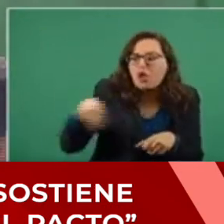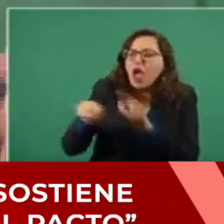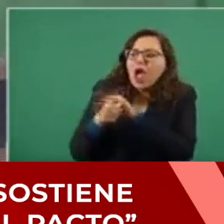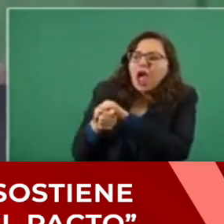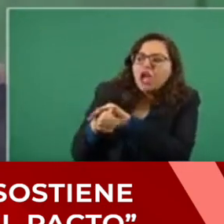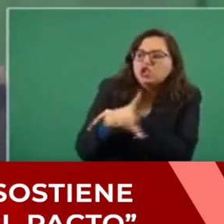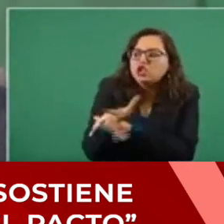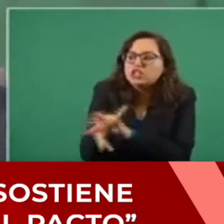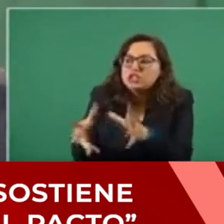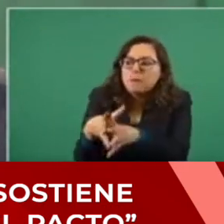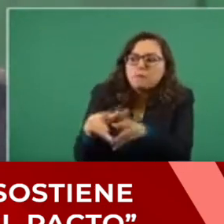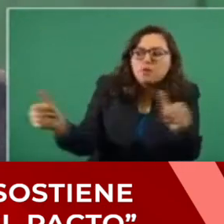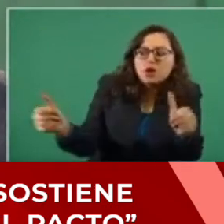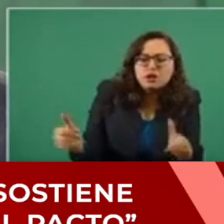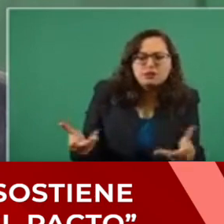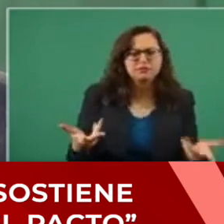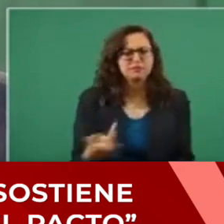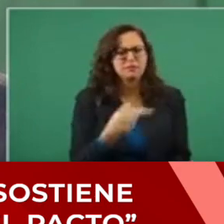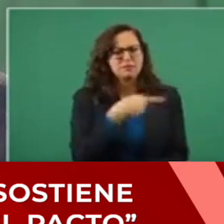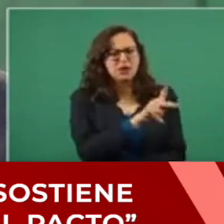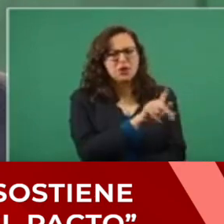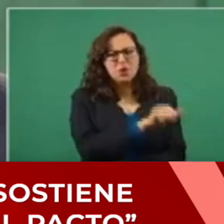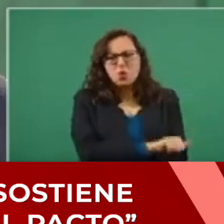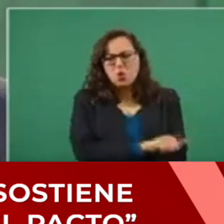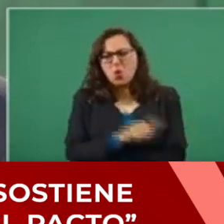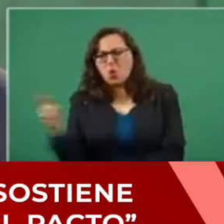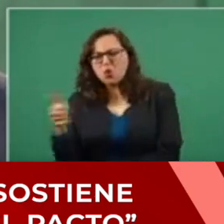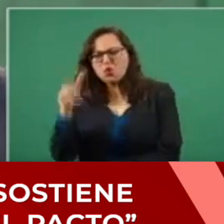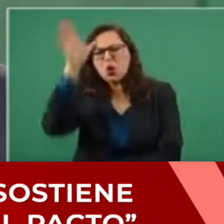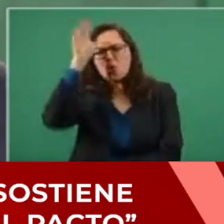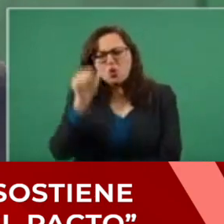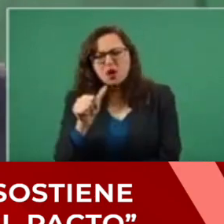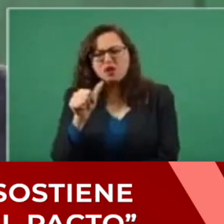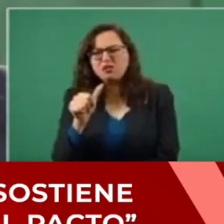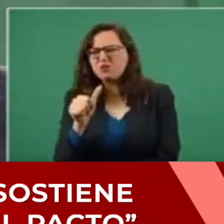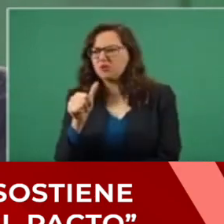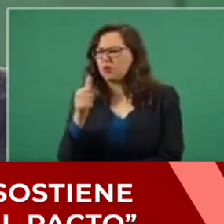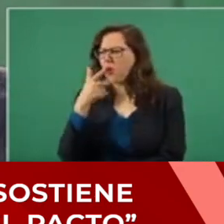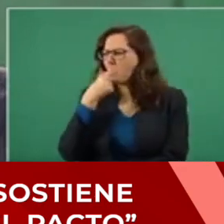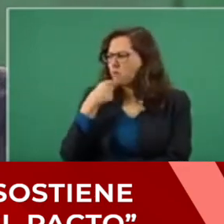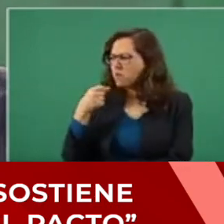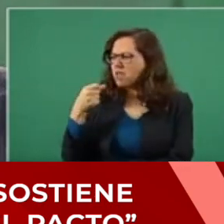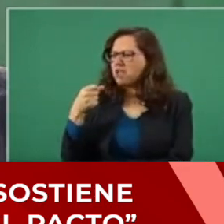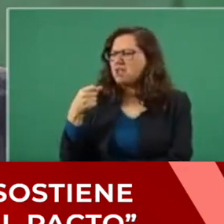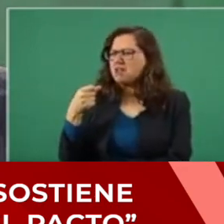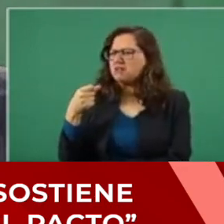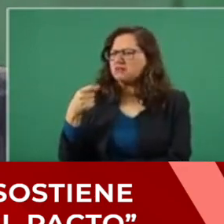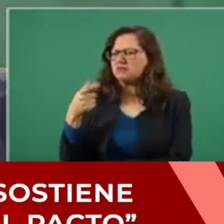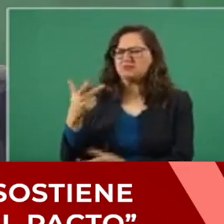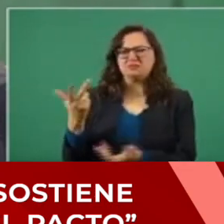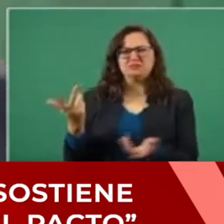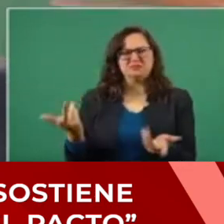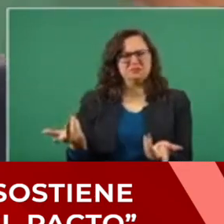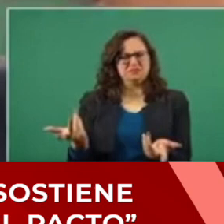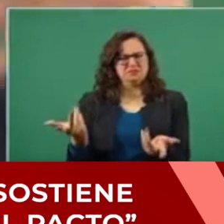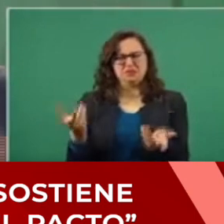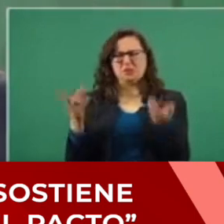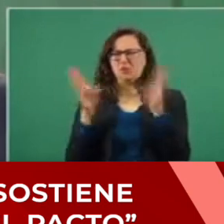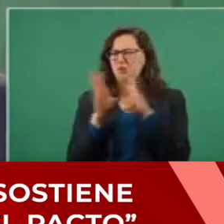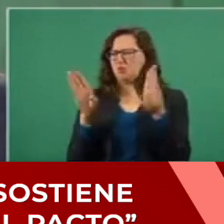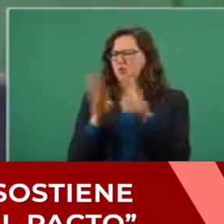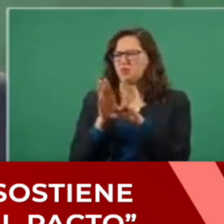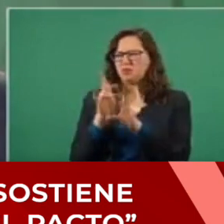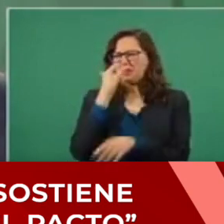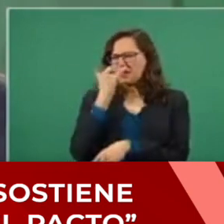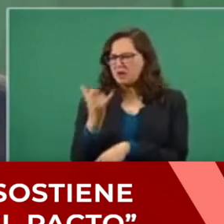pacto no. ¿Y saben qué sucede? Que son expresiones